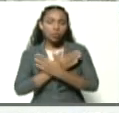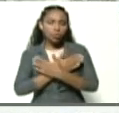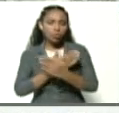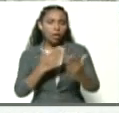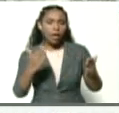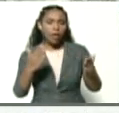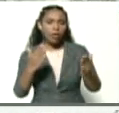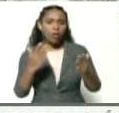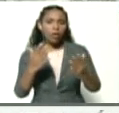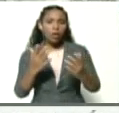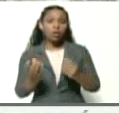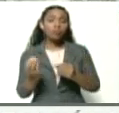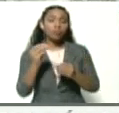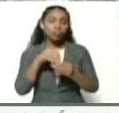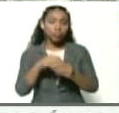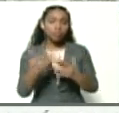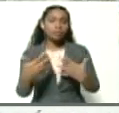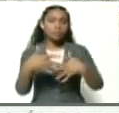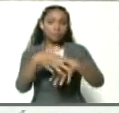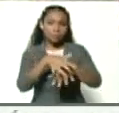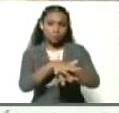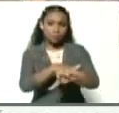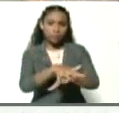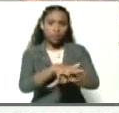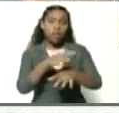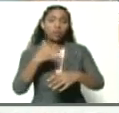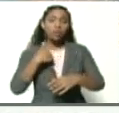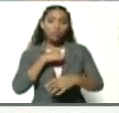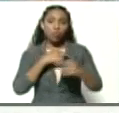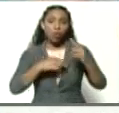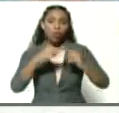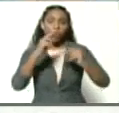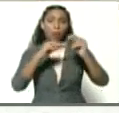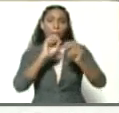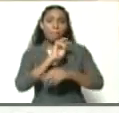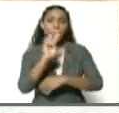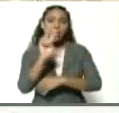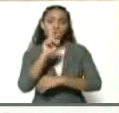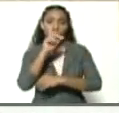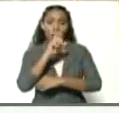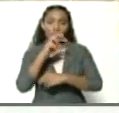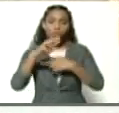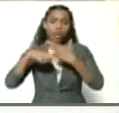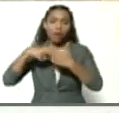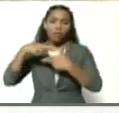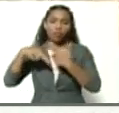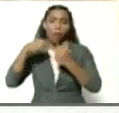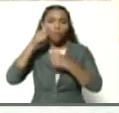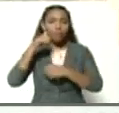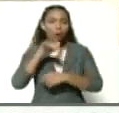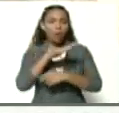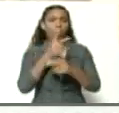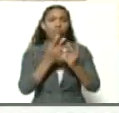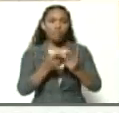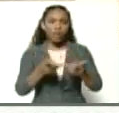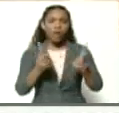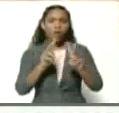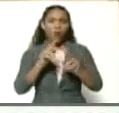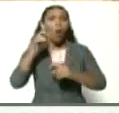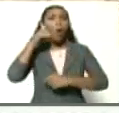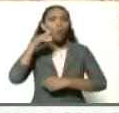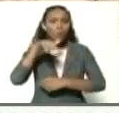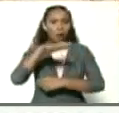solidario, incluyente. Hemos construido en estos 22 años de revolución un pueblo de valores, un pueblo